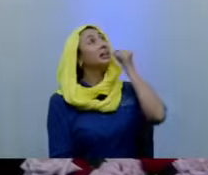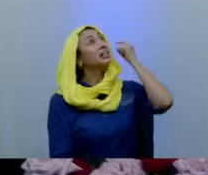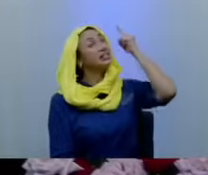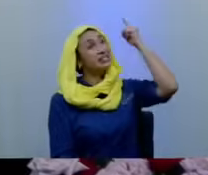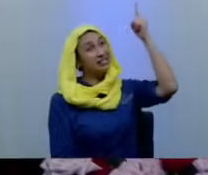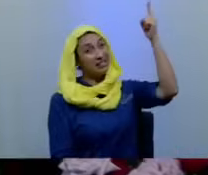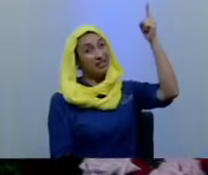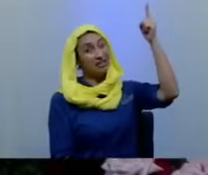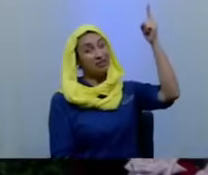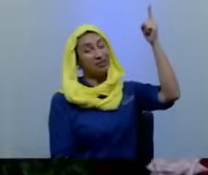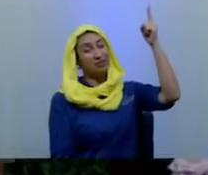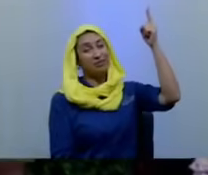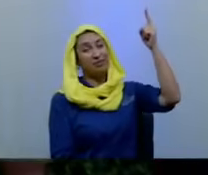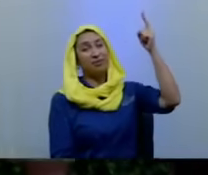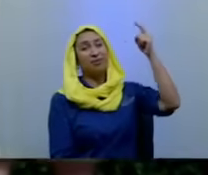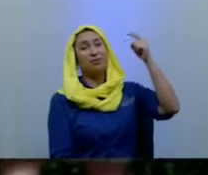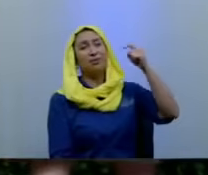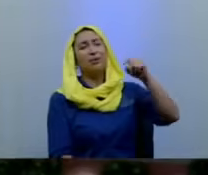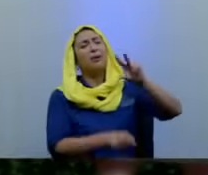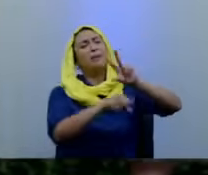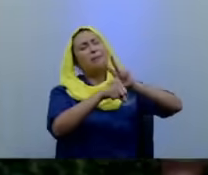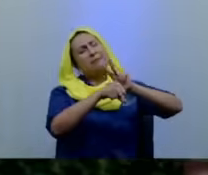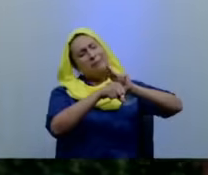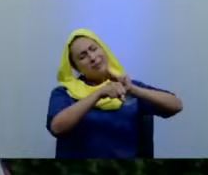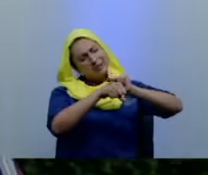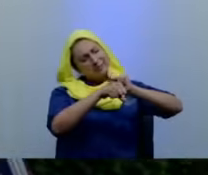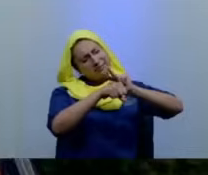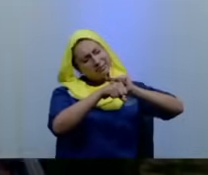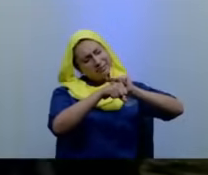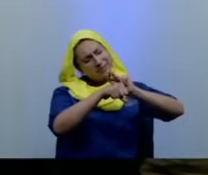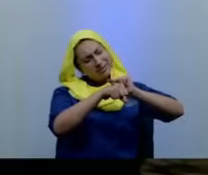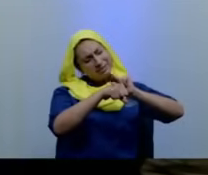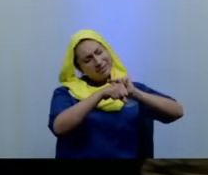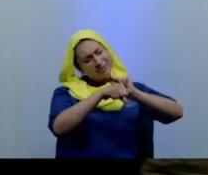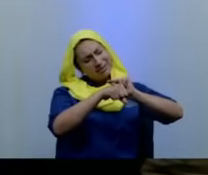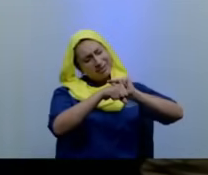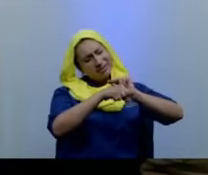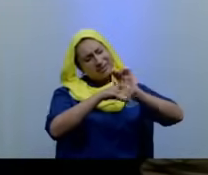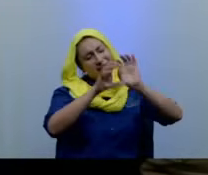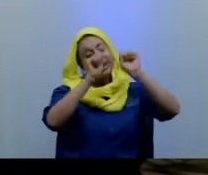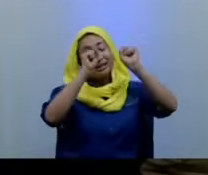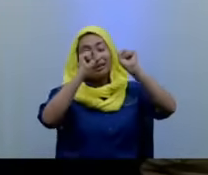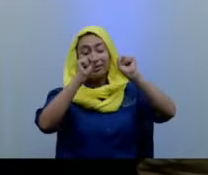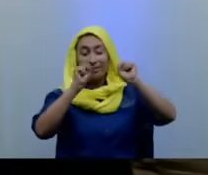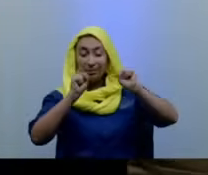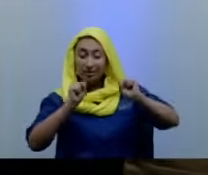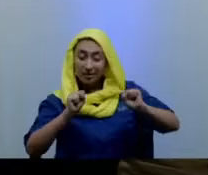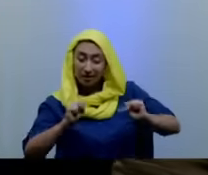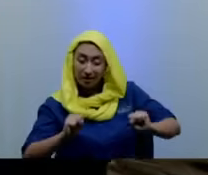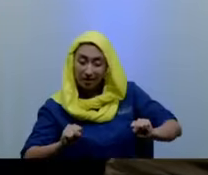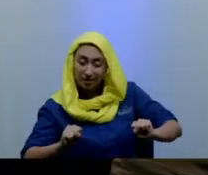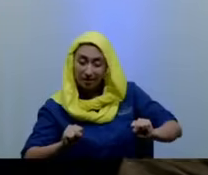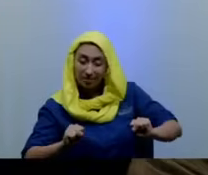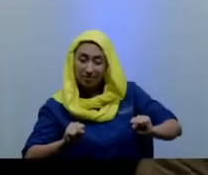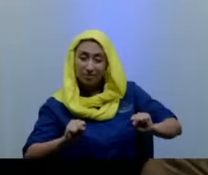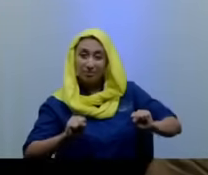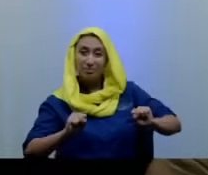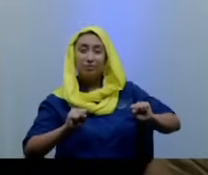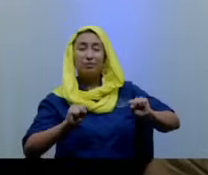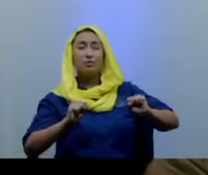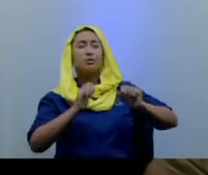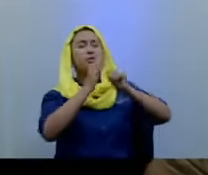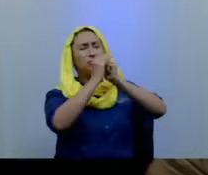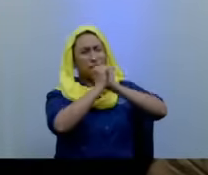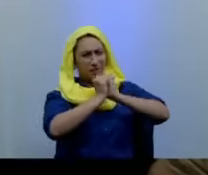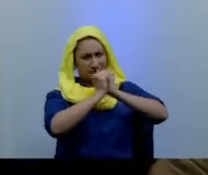al Señor que le dé una petición que llegue hasta el trono de la gracia de Dios. Padre, en el nombre